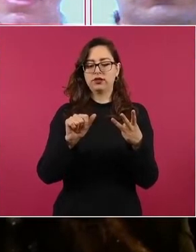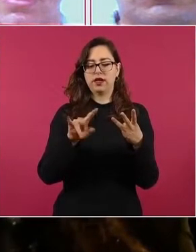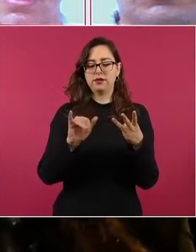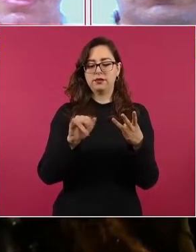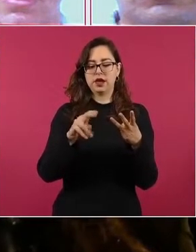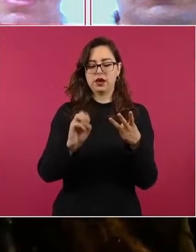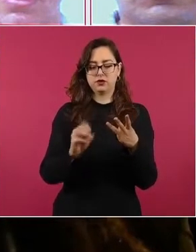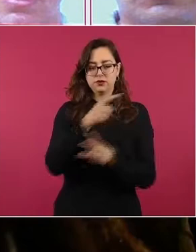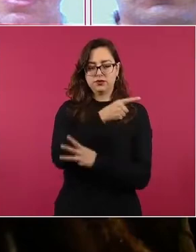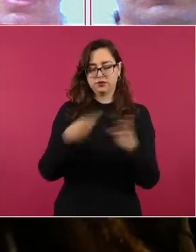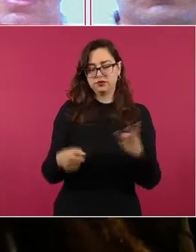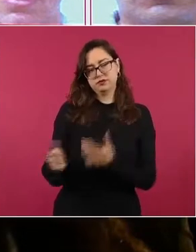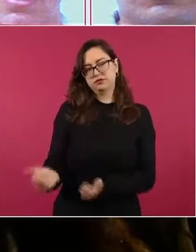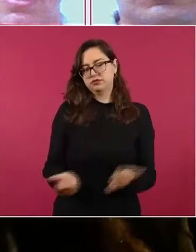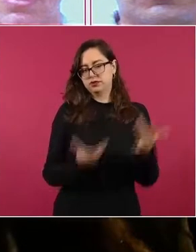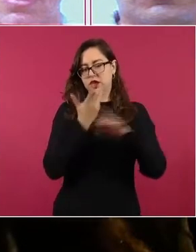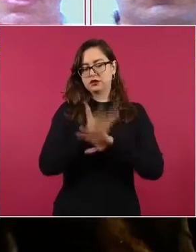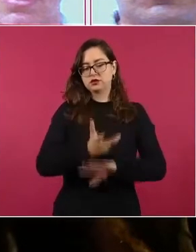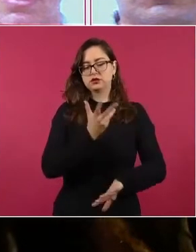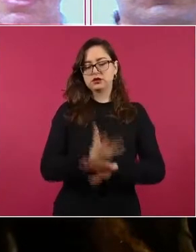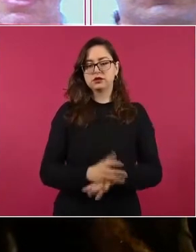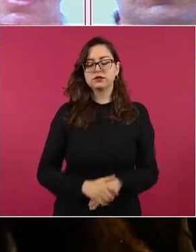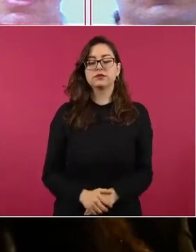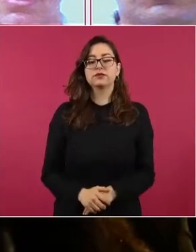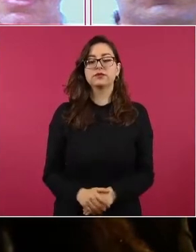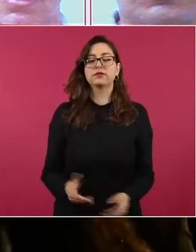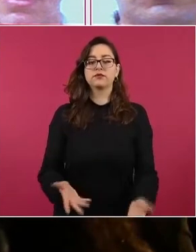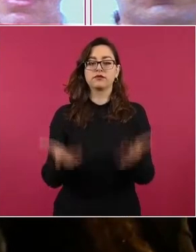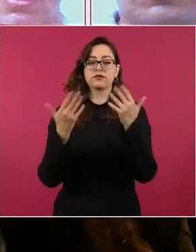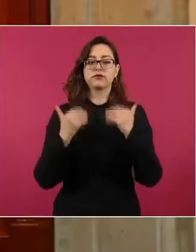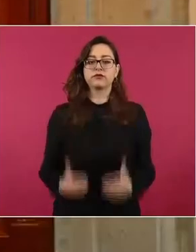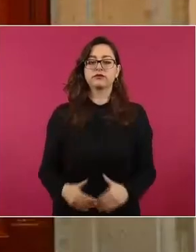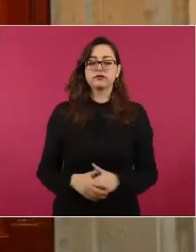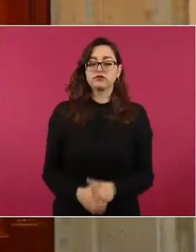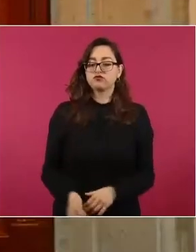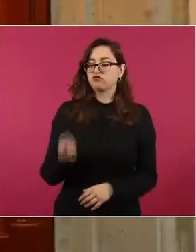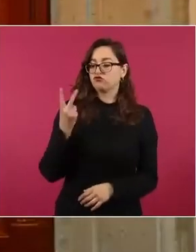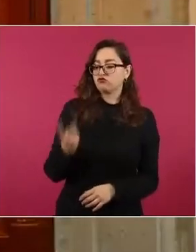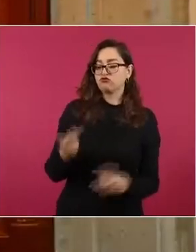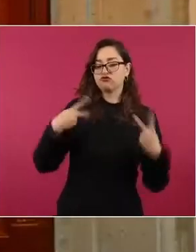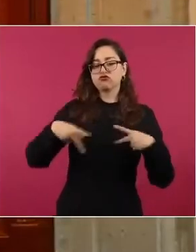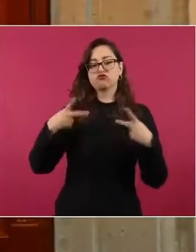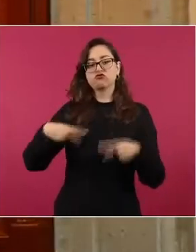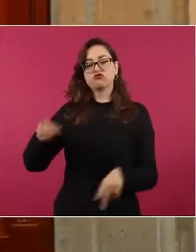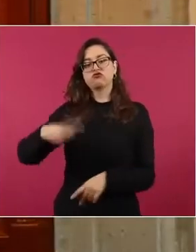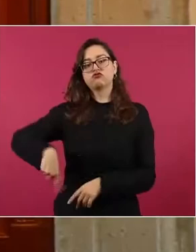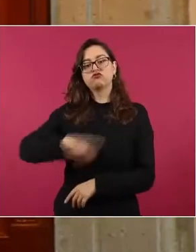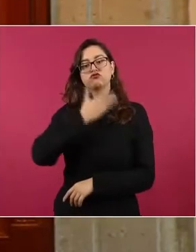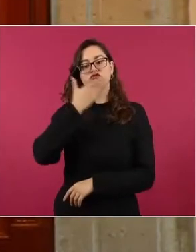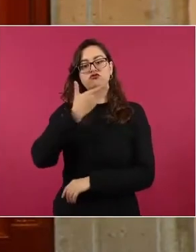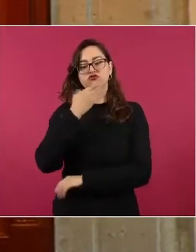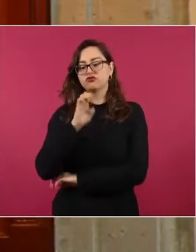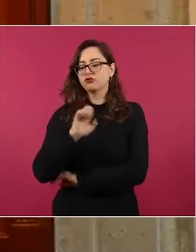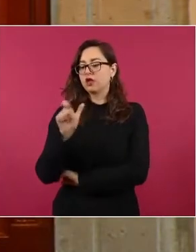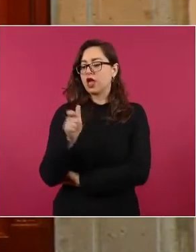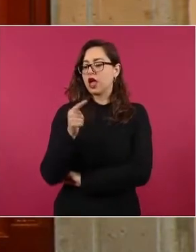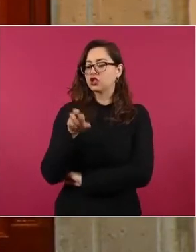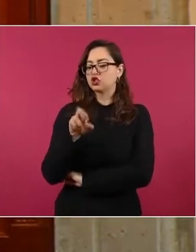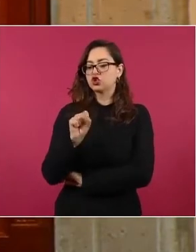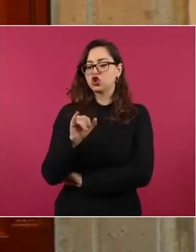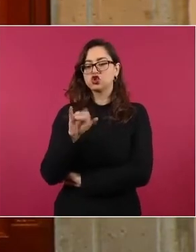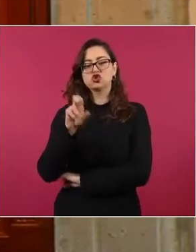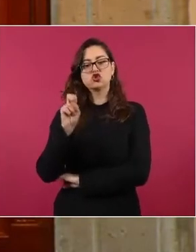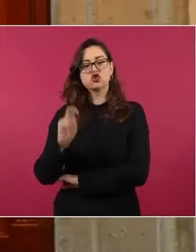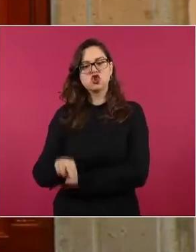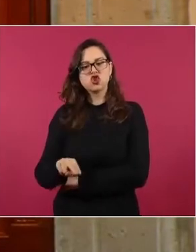Informar de la detención de dos presuntos extorsionadores de líneas de transporte nacional